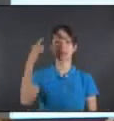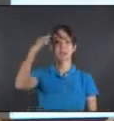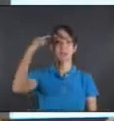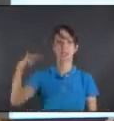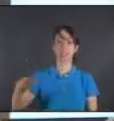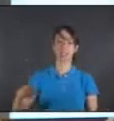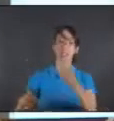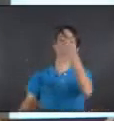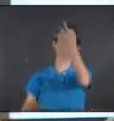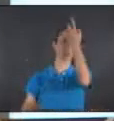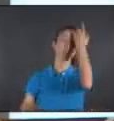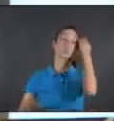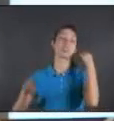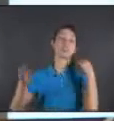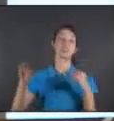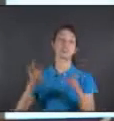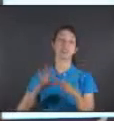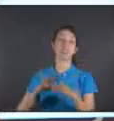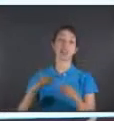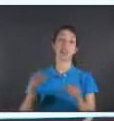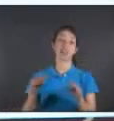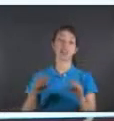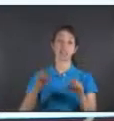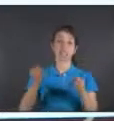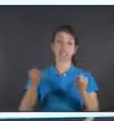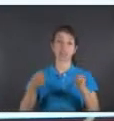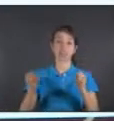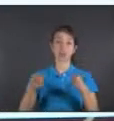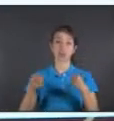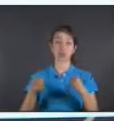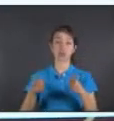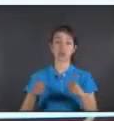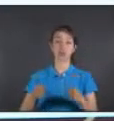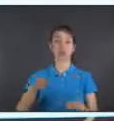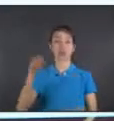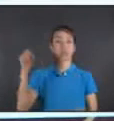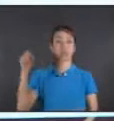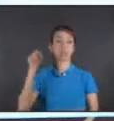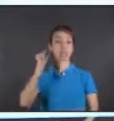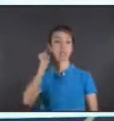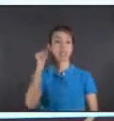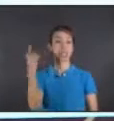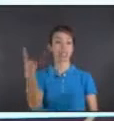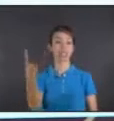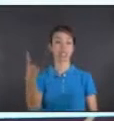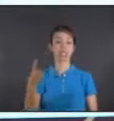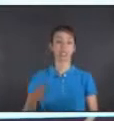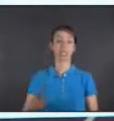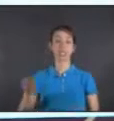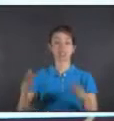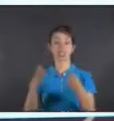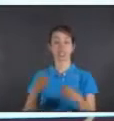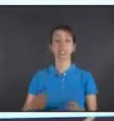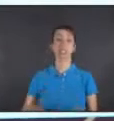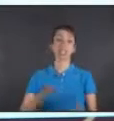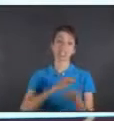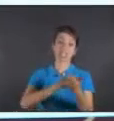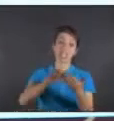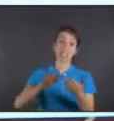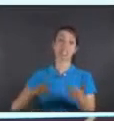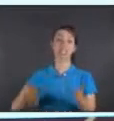sábado. Eso lo dice la Biblia. Entonces, eso era un mensaje, porque también